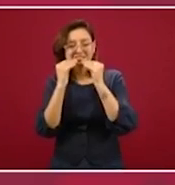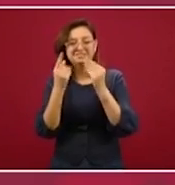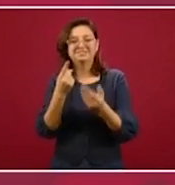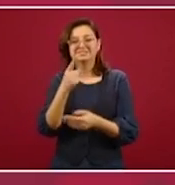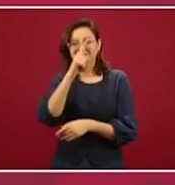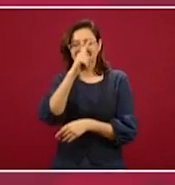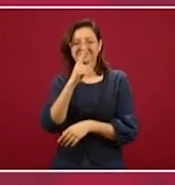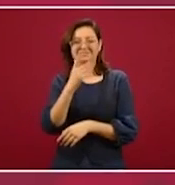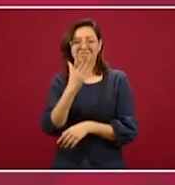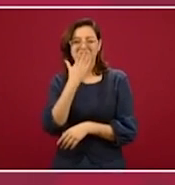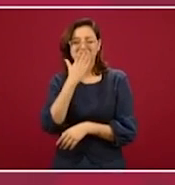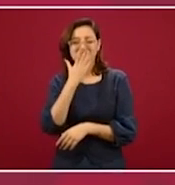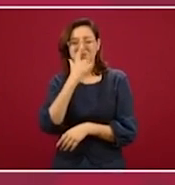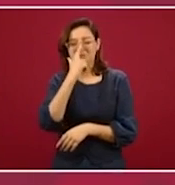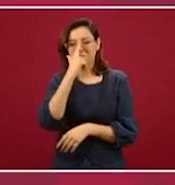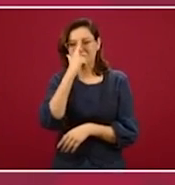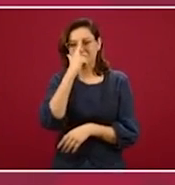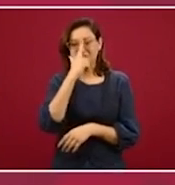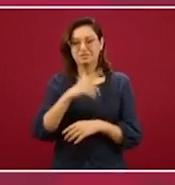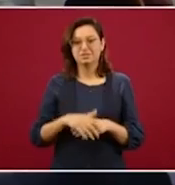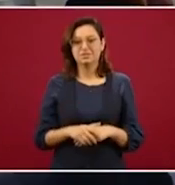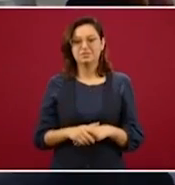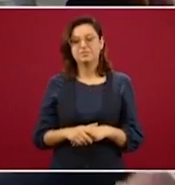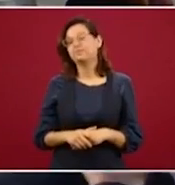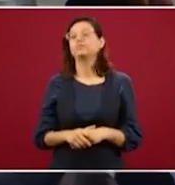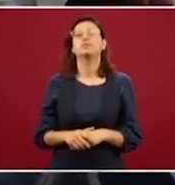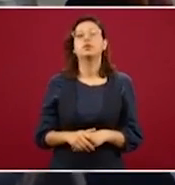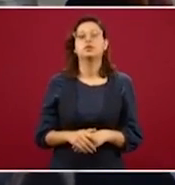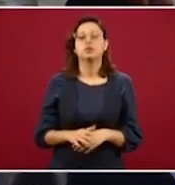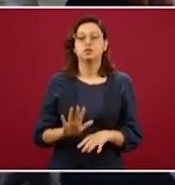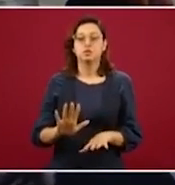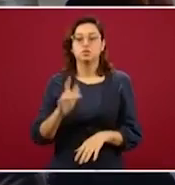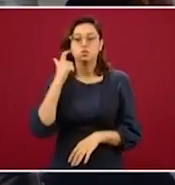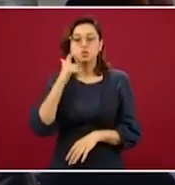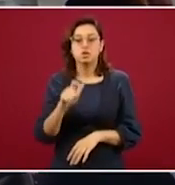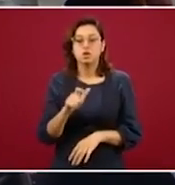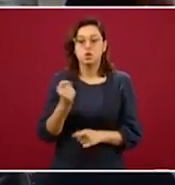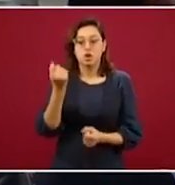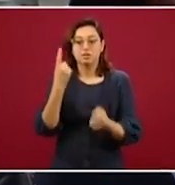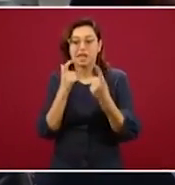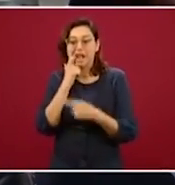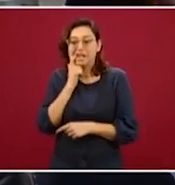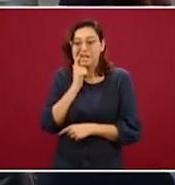No quiero aquí despertar celos y sentimientos, pero